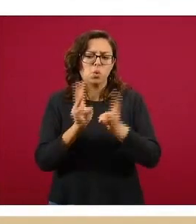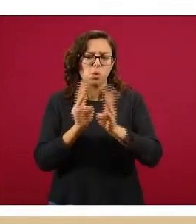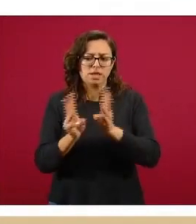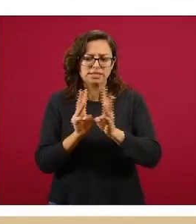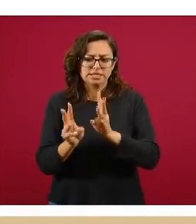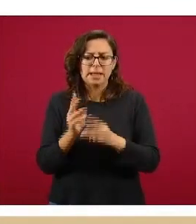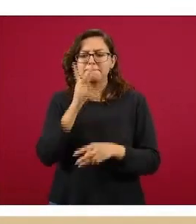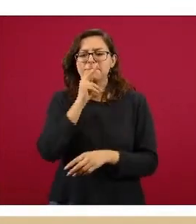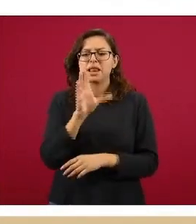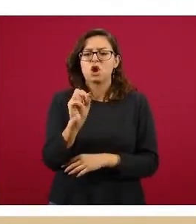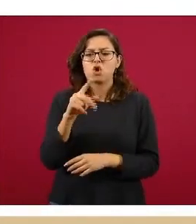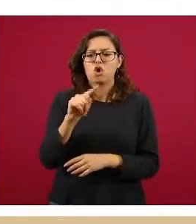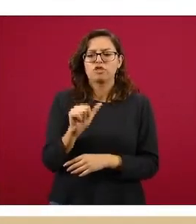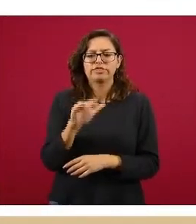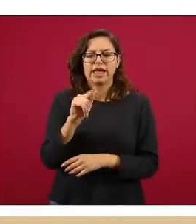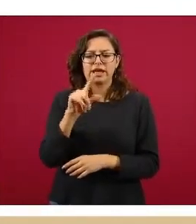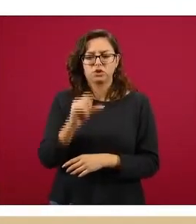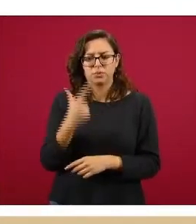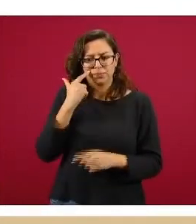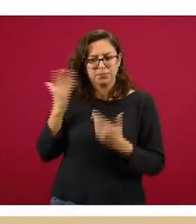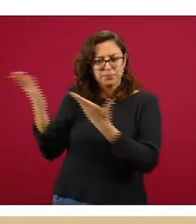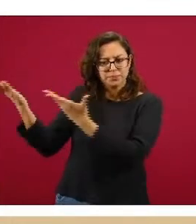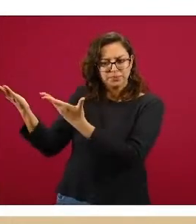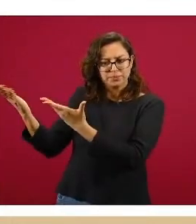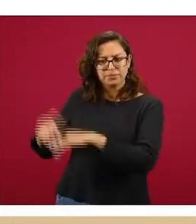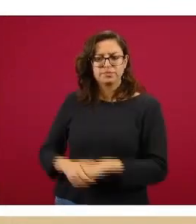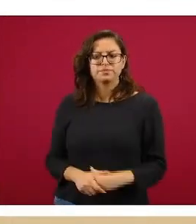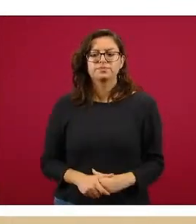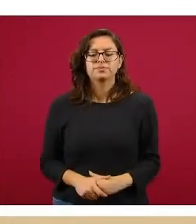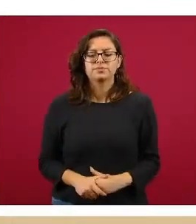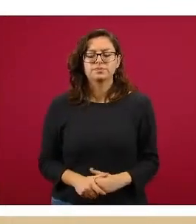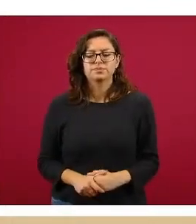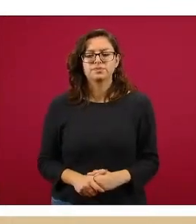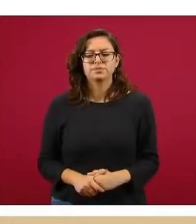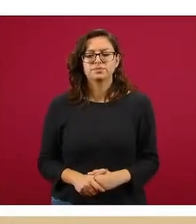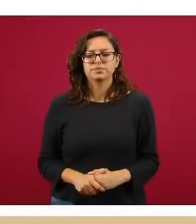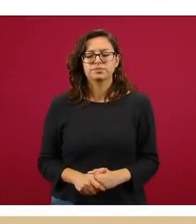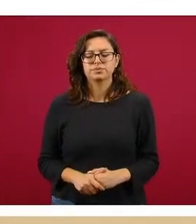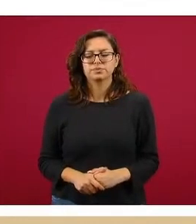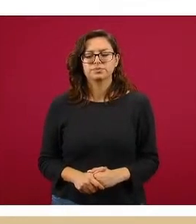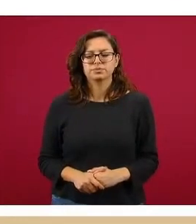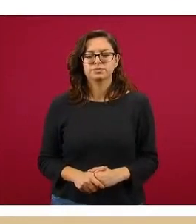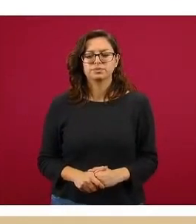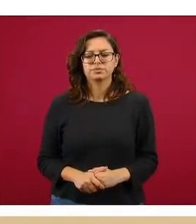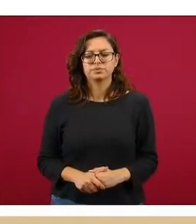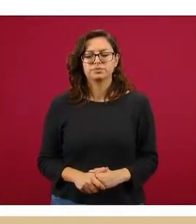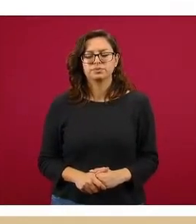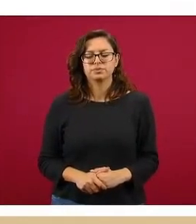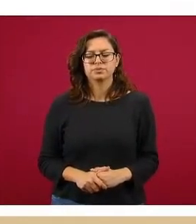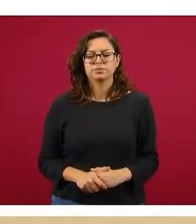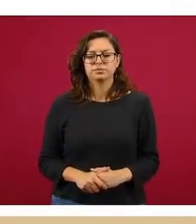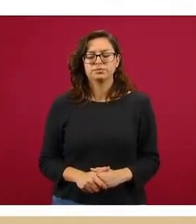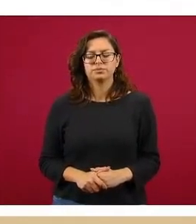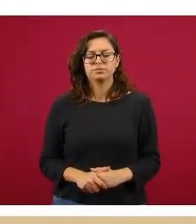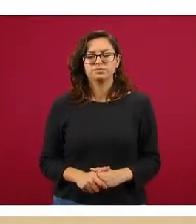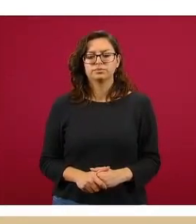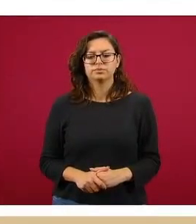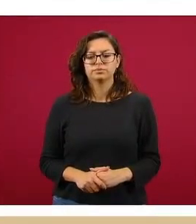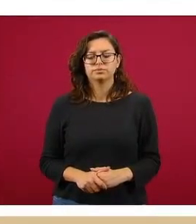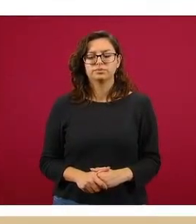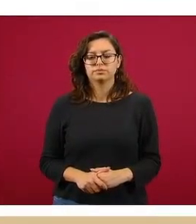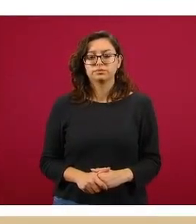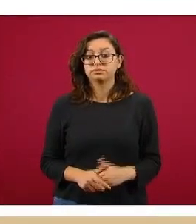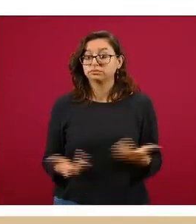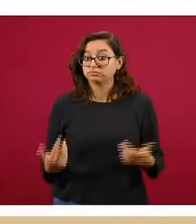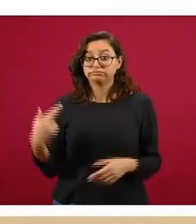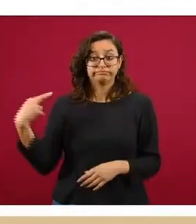palabra contacto al 55 72 11 2009, lo repito, 55 72 11 2009, y de